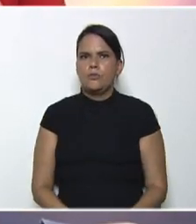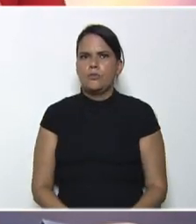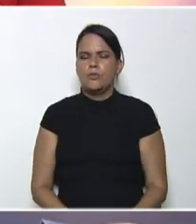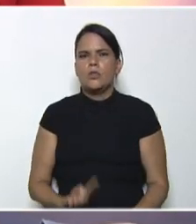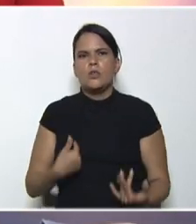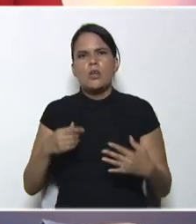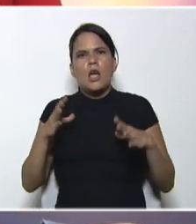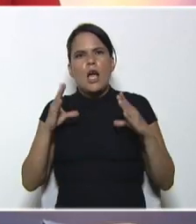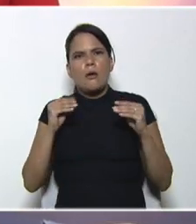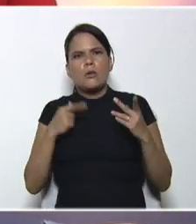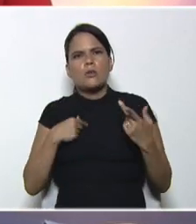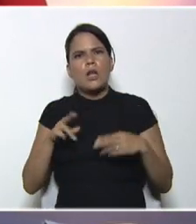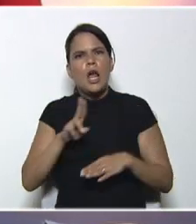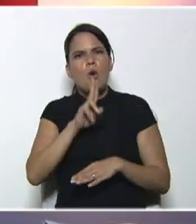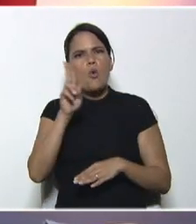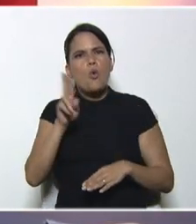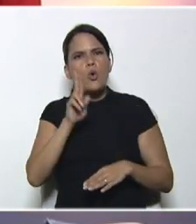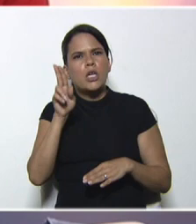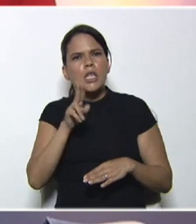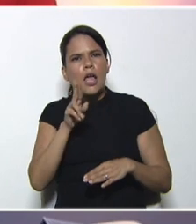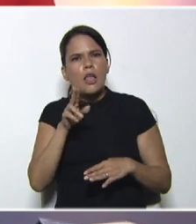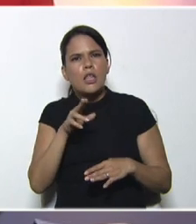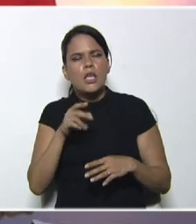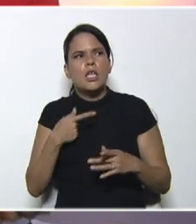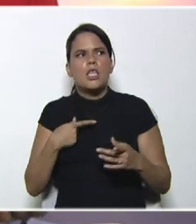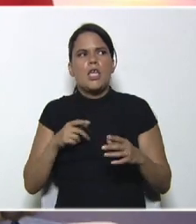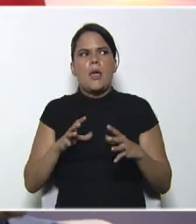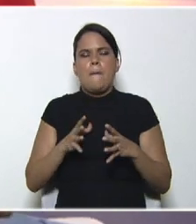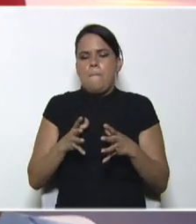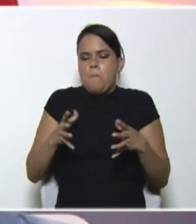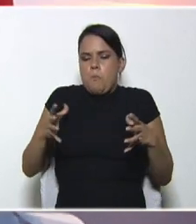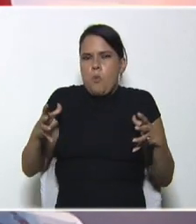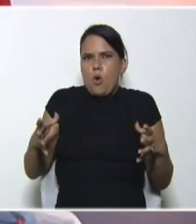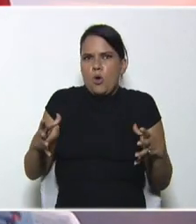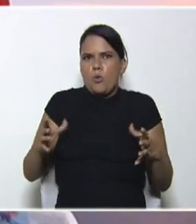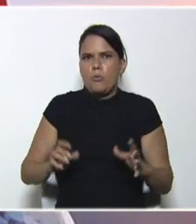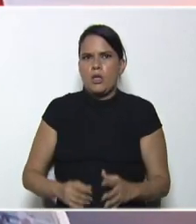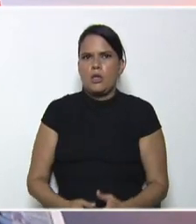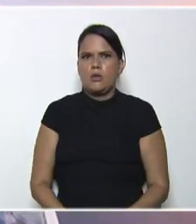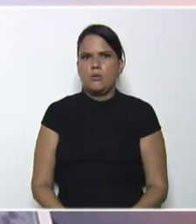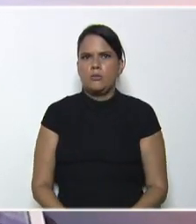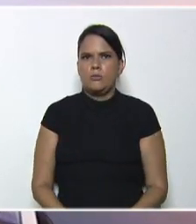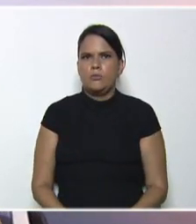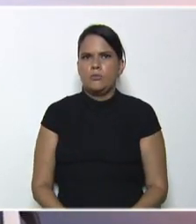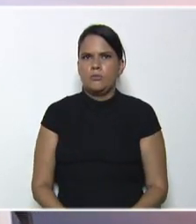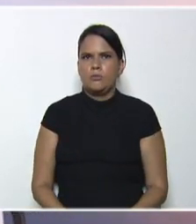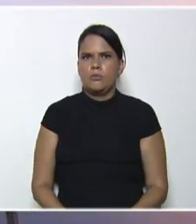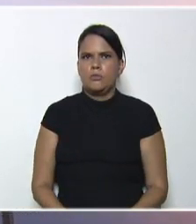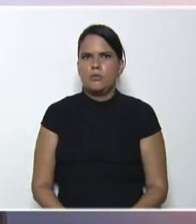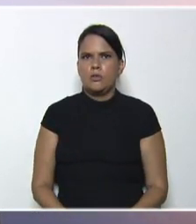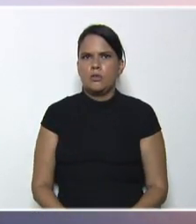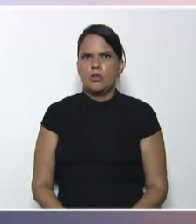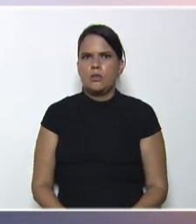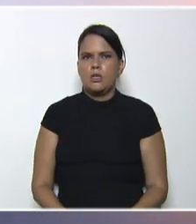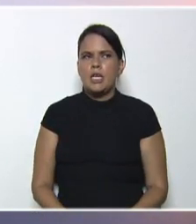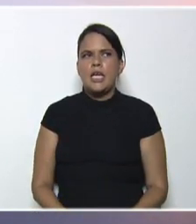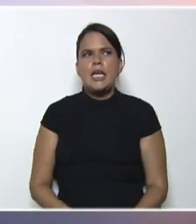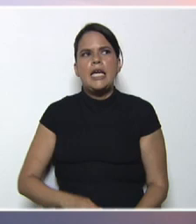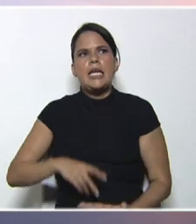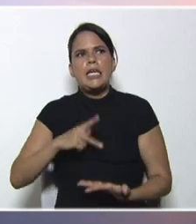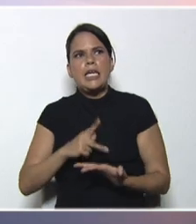que las unidades de volumen, en este caso capacidad, son